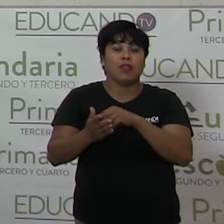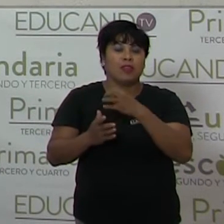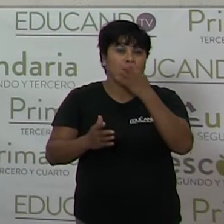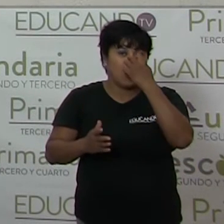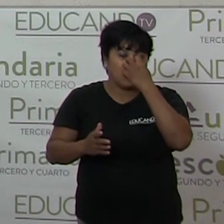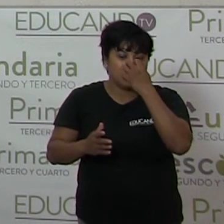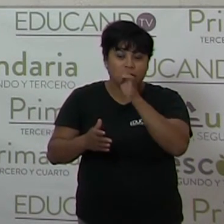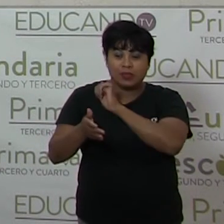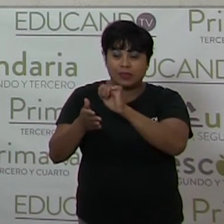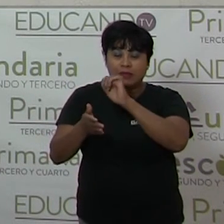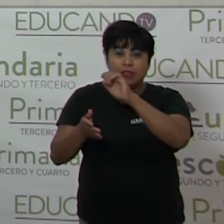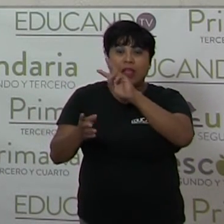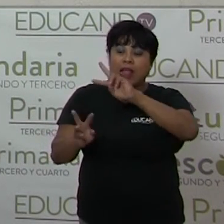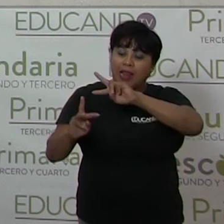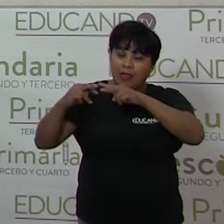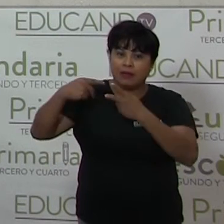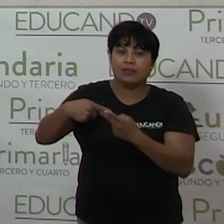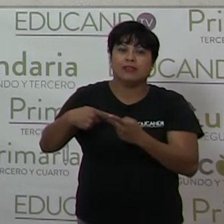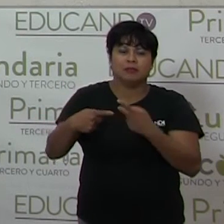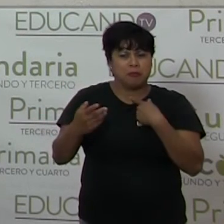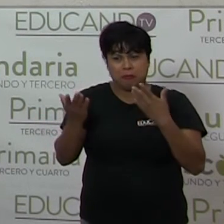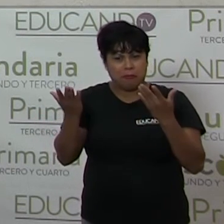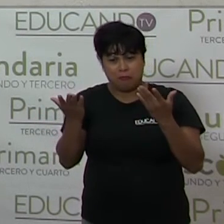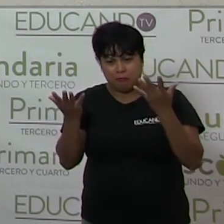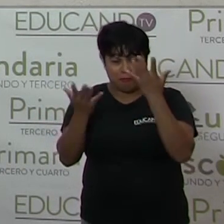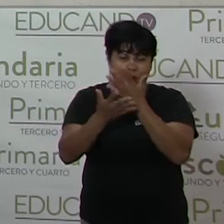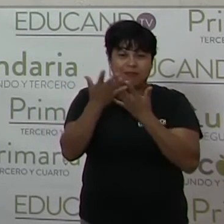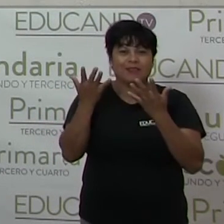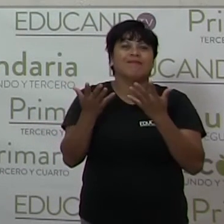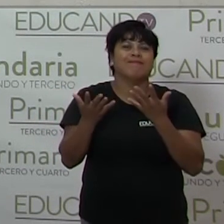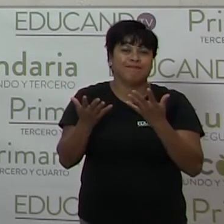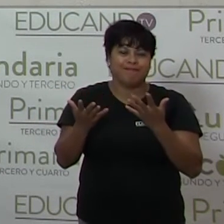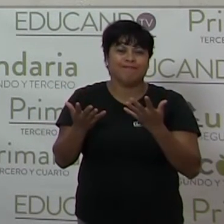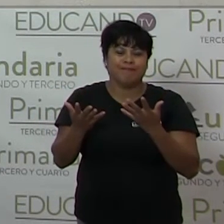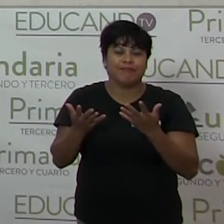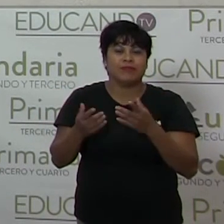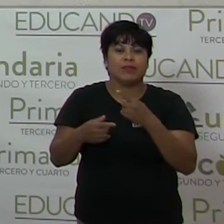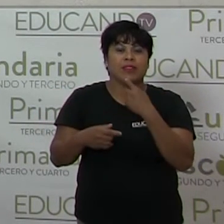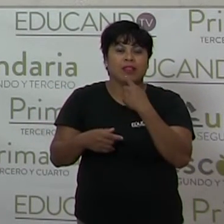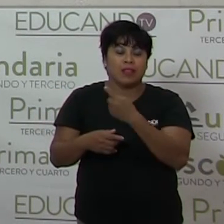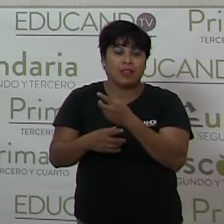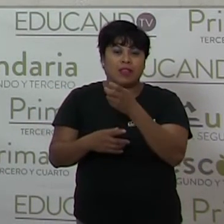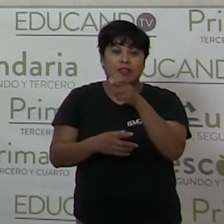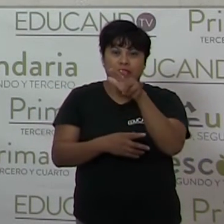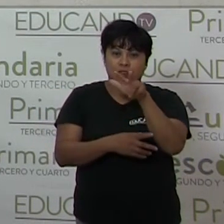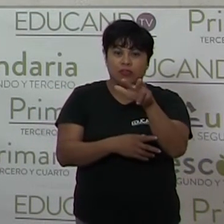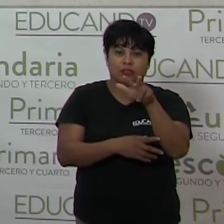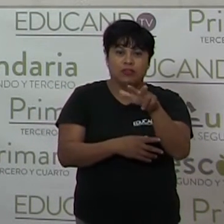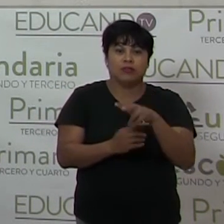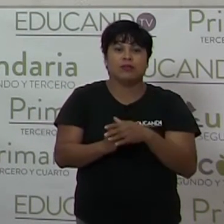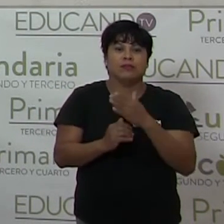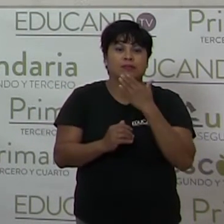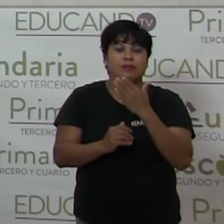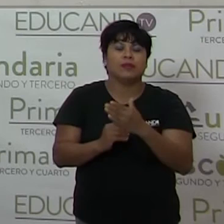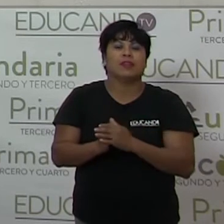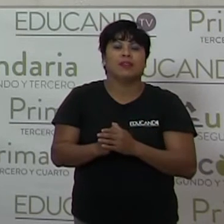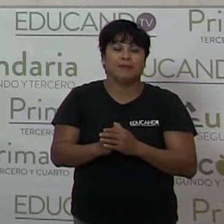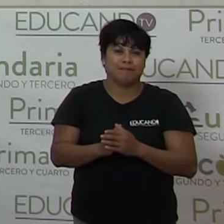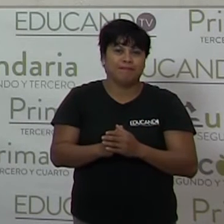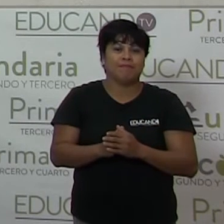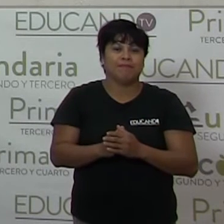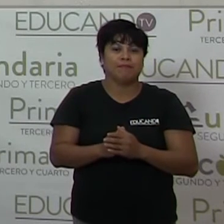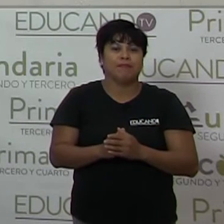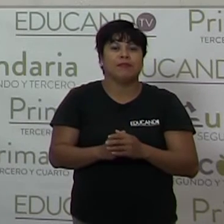escrito al revés por eso dije que pasó ahí y así 8 muy bien